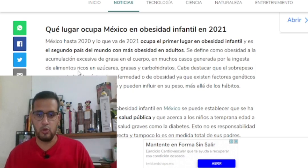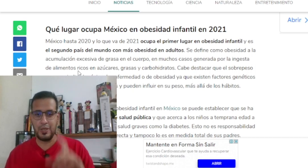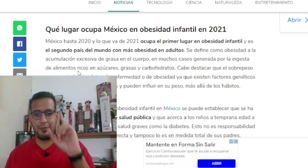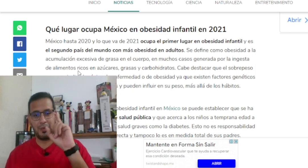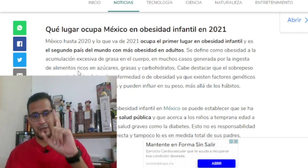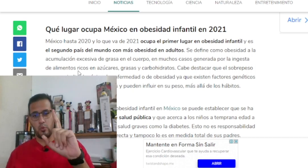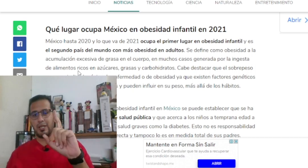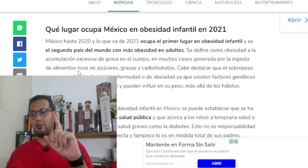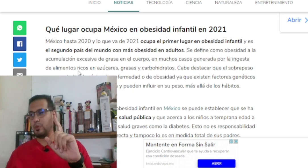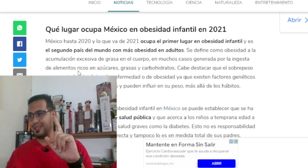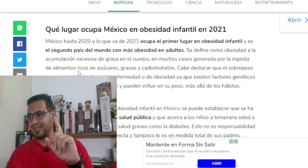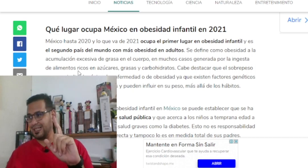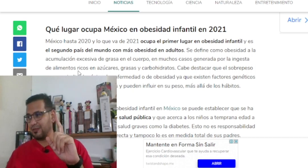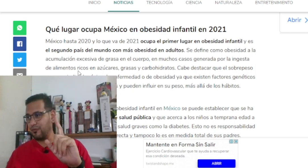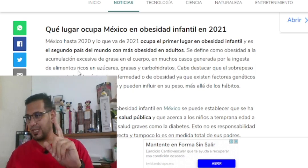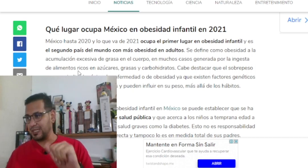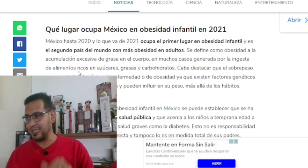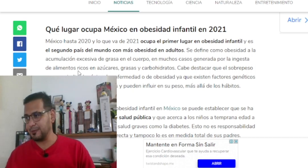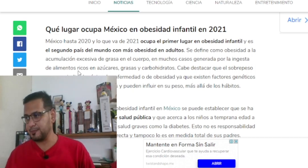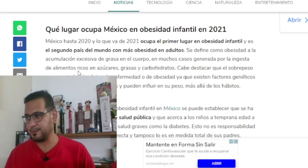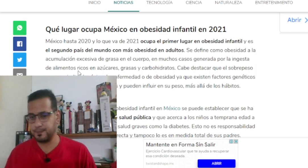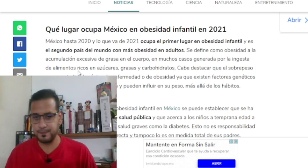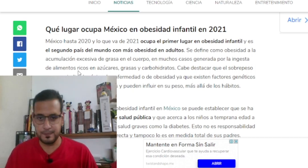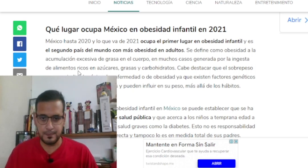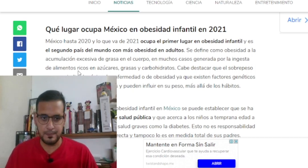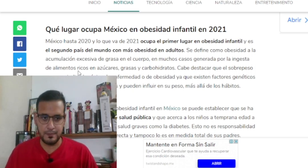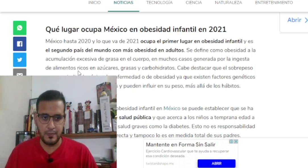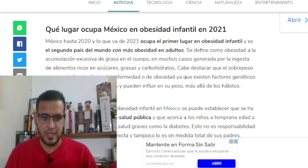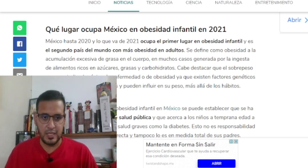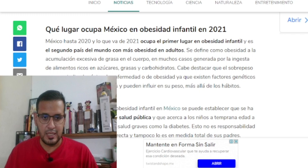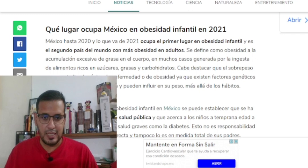2022, ocupa el primer lugar en obesidad infantil.